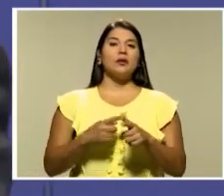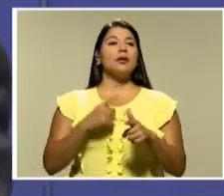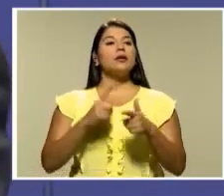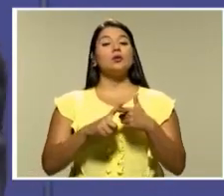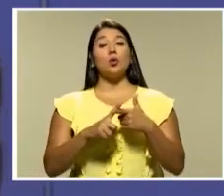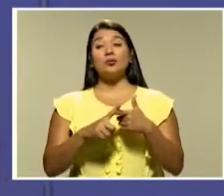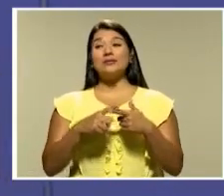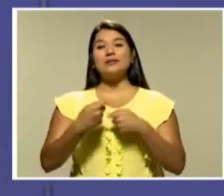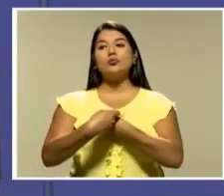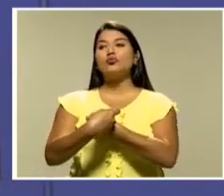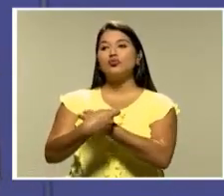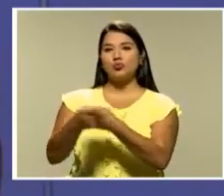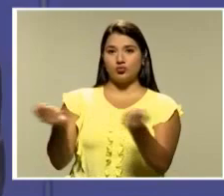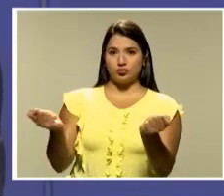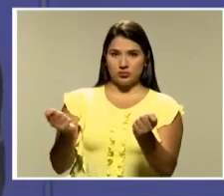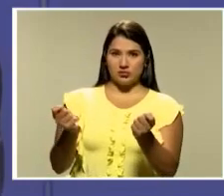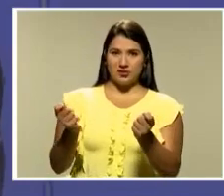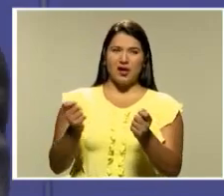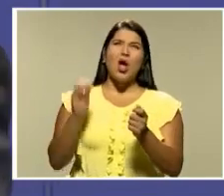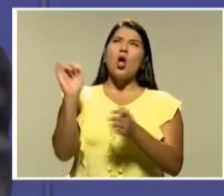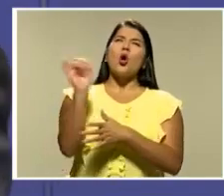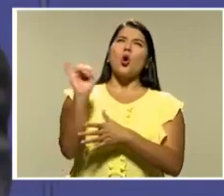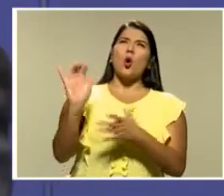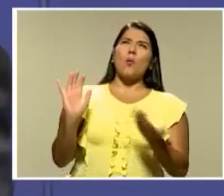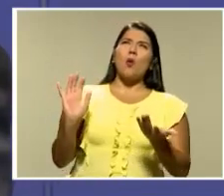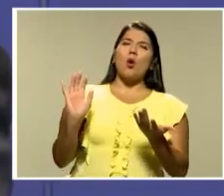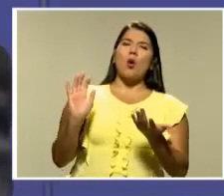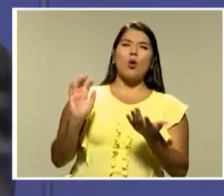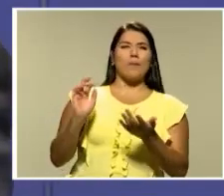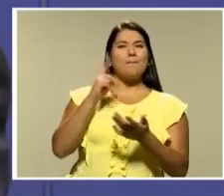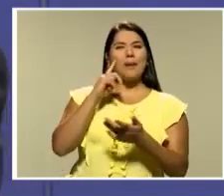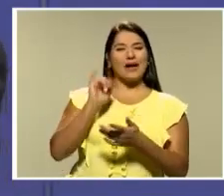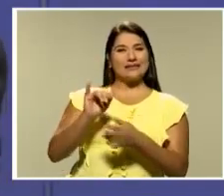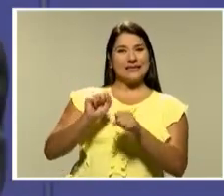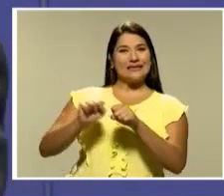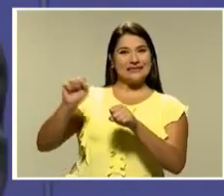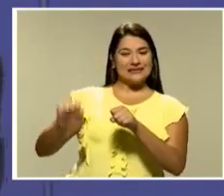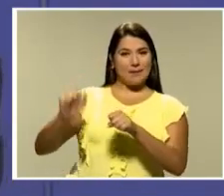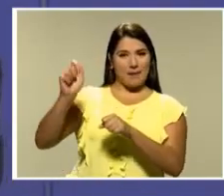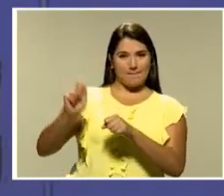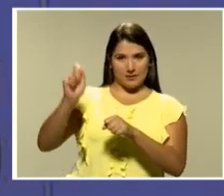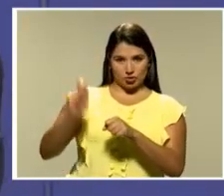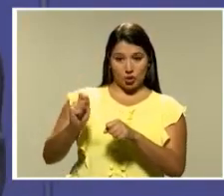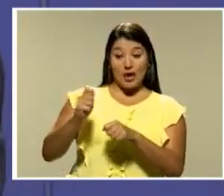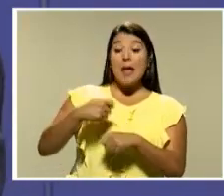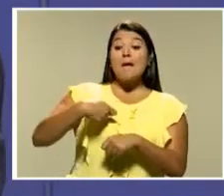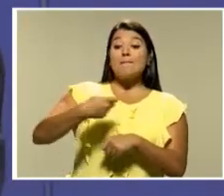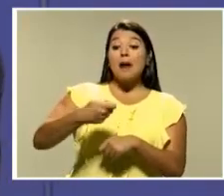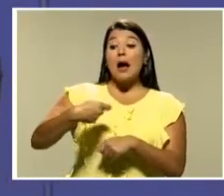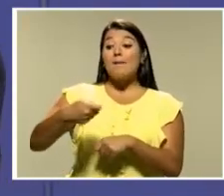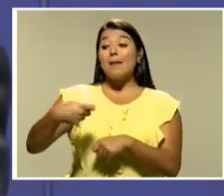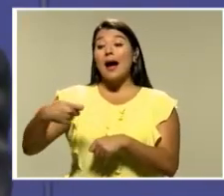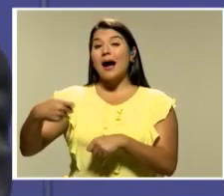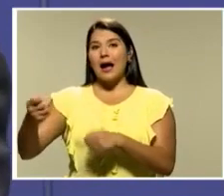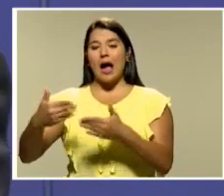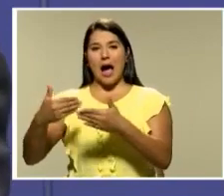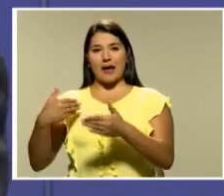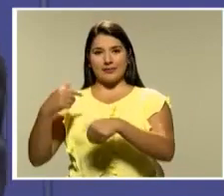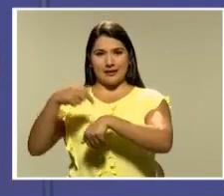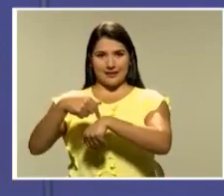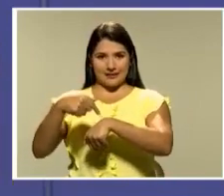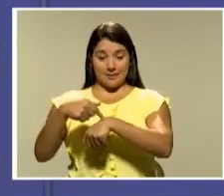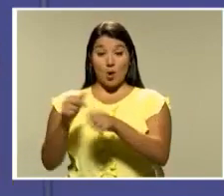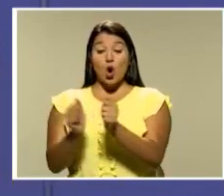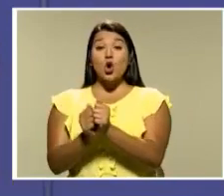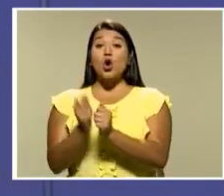pay as you go, vaya pagándolo sobre la marcha. Y eso lo que significa es las pensiones de hoy están siendo pagadas con los salarios